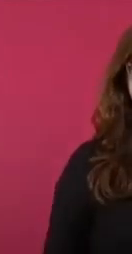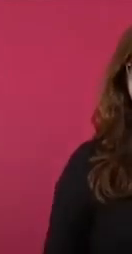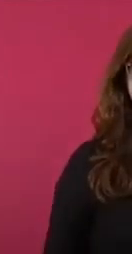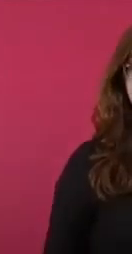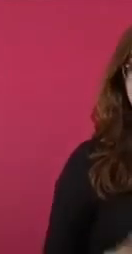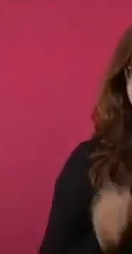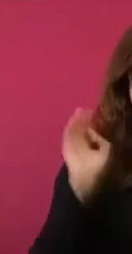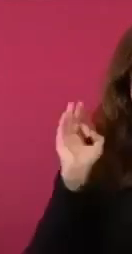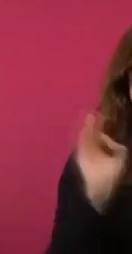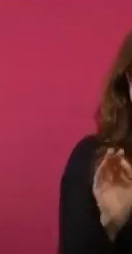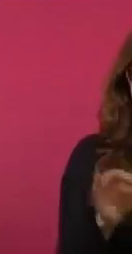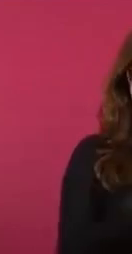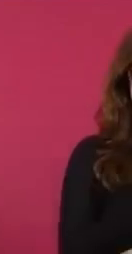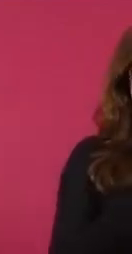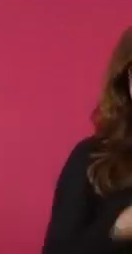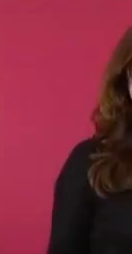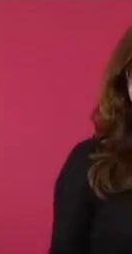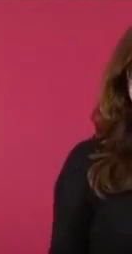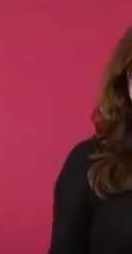final.